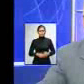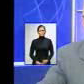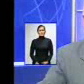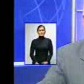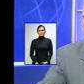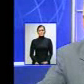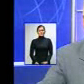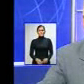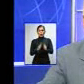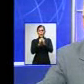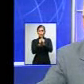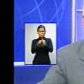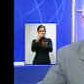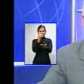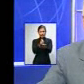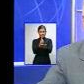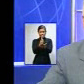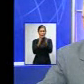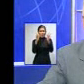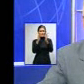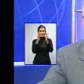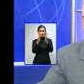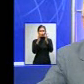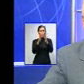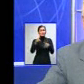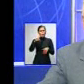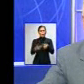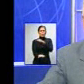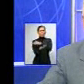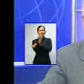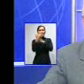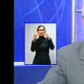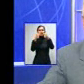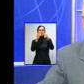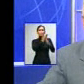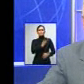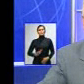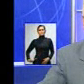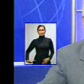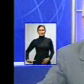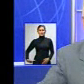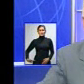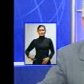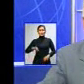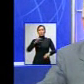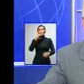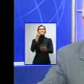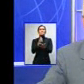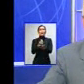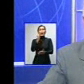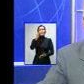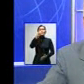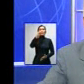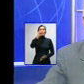Javier Panza nos va a actualizar sobre lo sucedido esta mañana en Burbicharoga, sobre la situación de IPS,